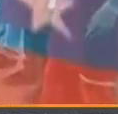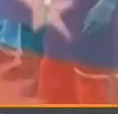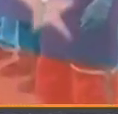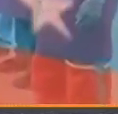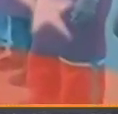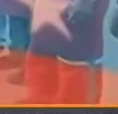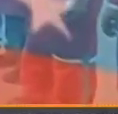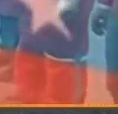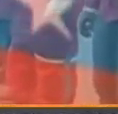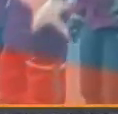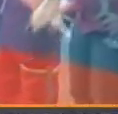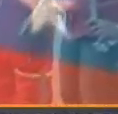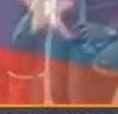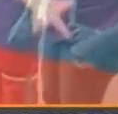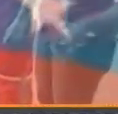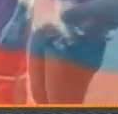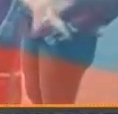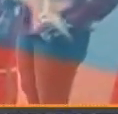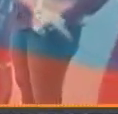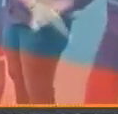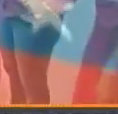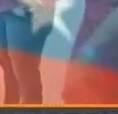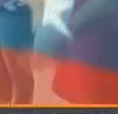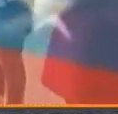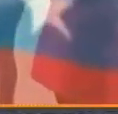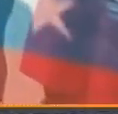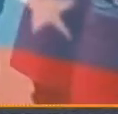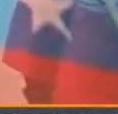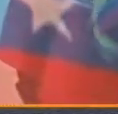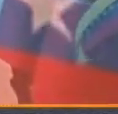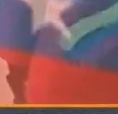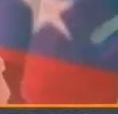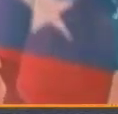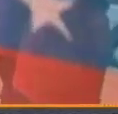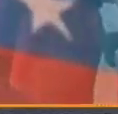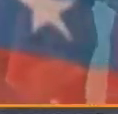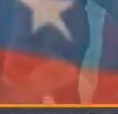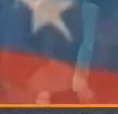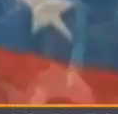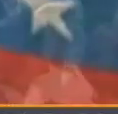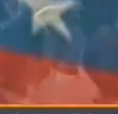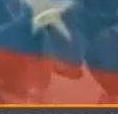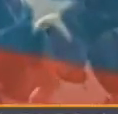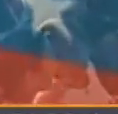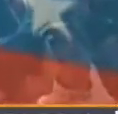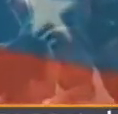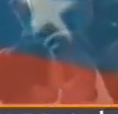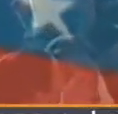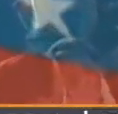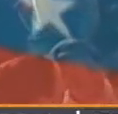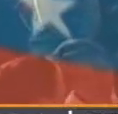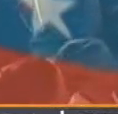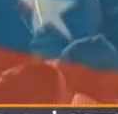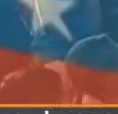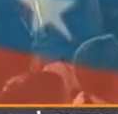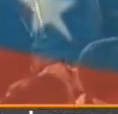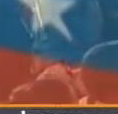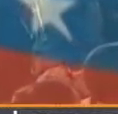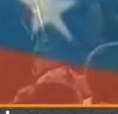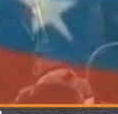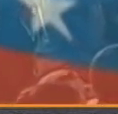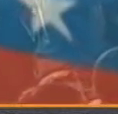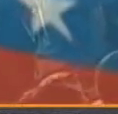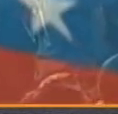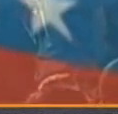propuestas principales que ha hecho el primer mandatario nacional en el ámbito económico es hacer un llamado a la